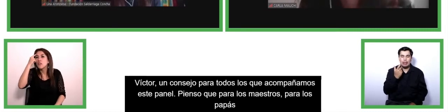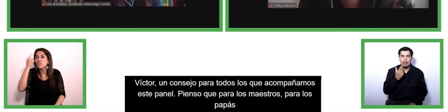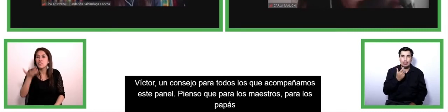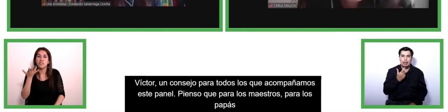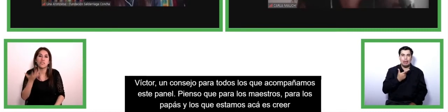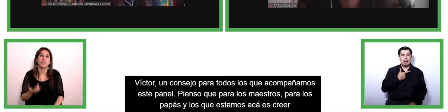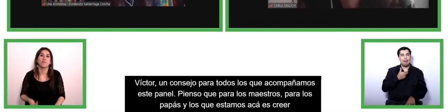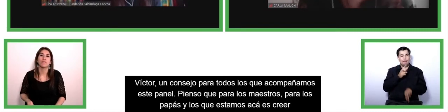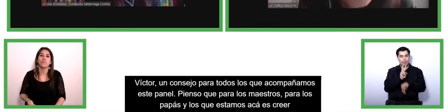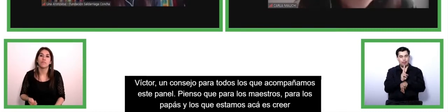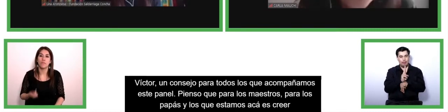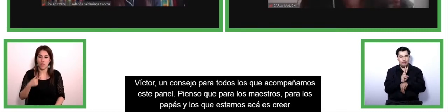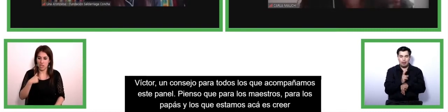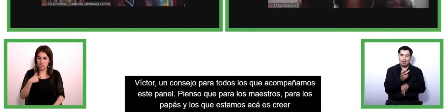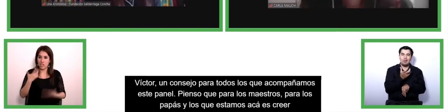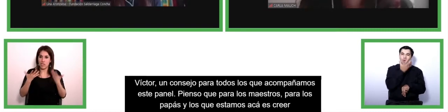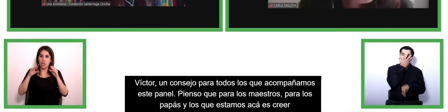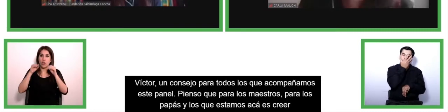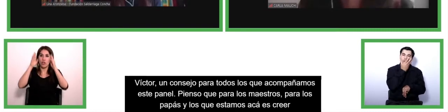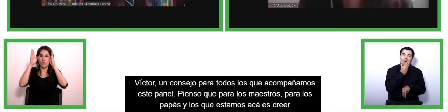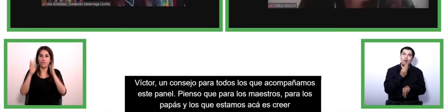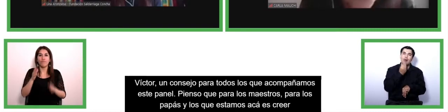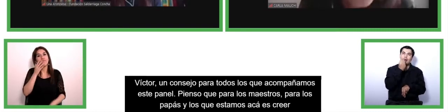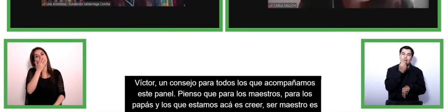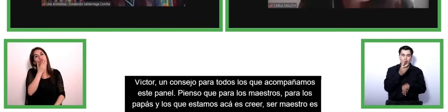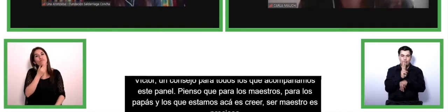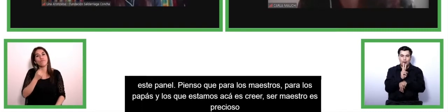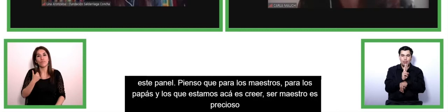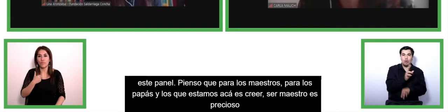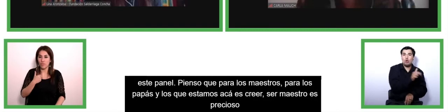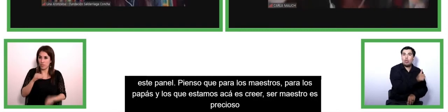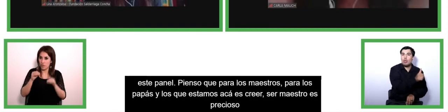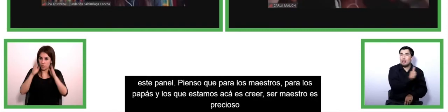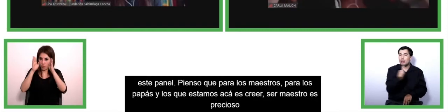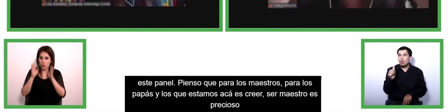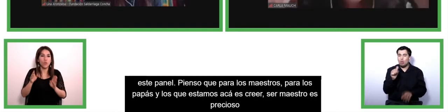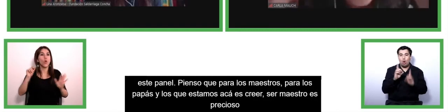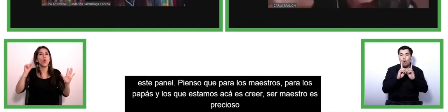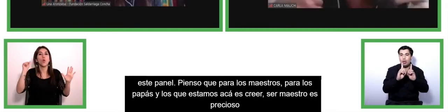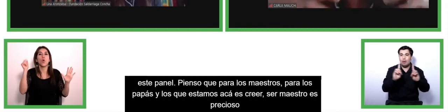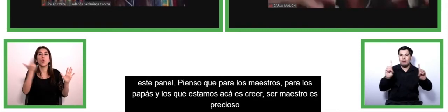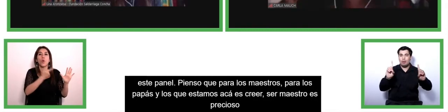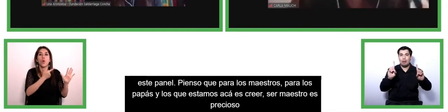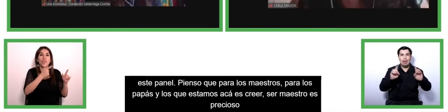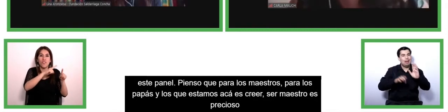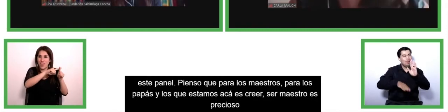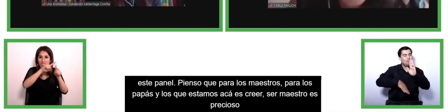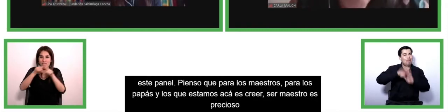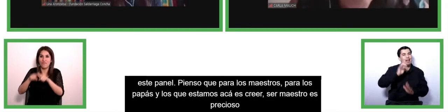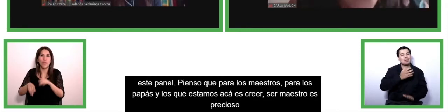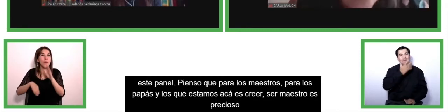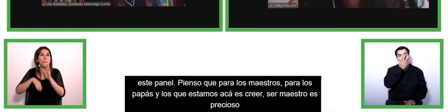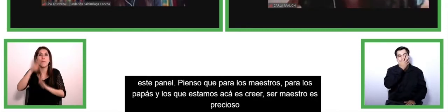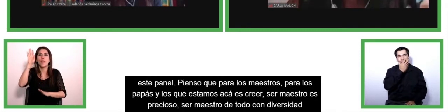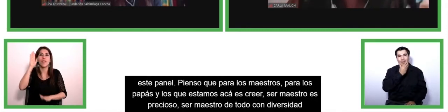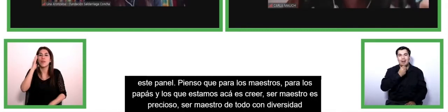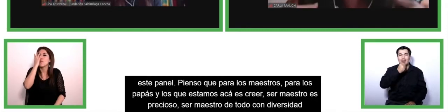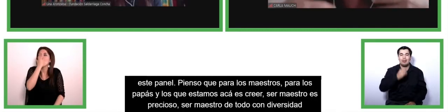Ser maestro es precioso, ser maestro de todos con diversidad es más encantador